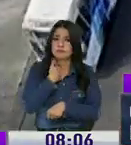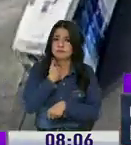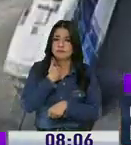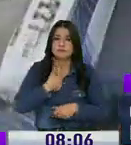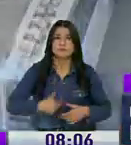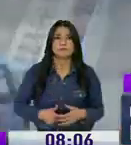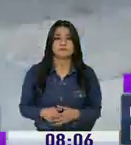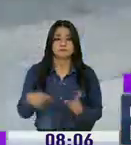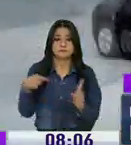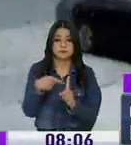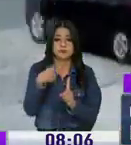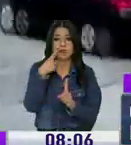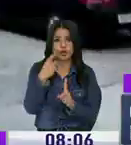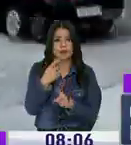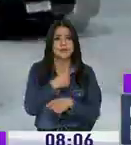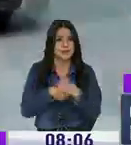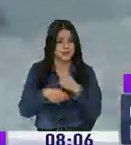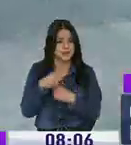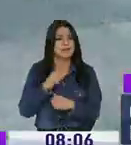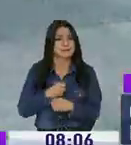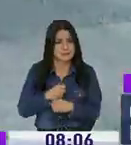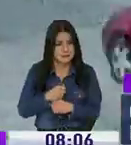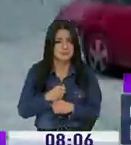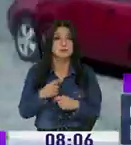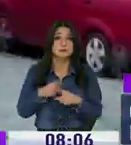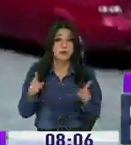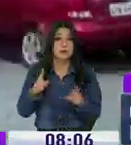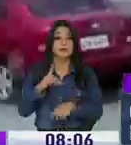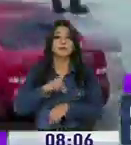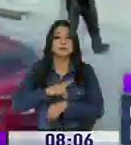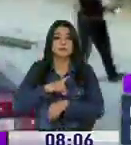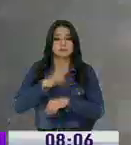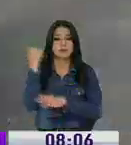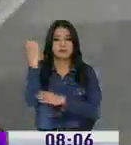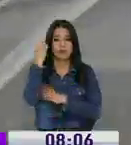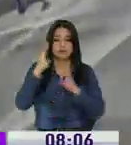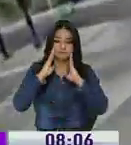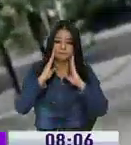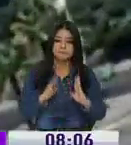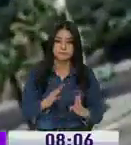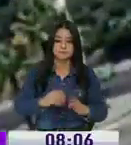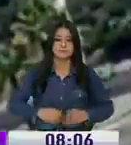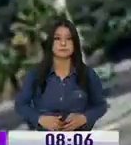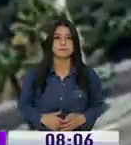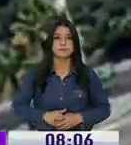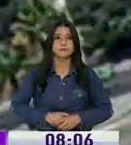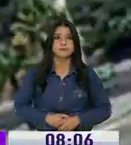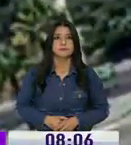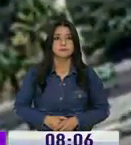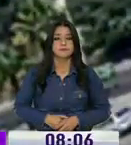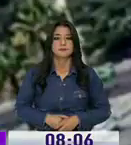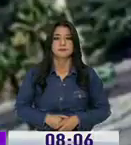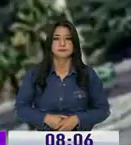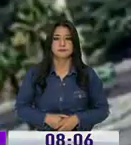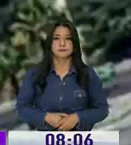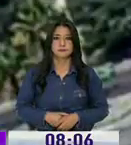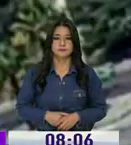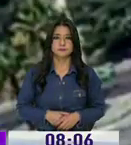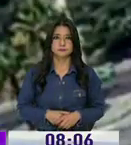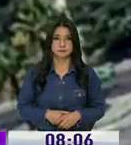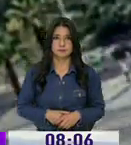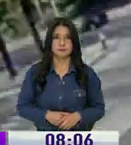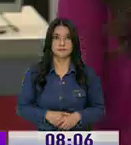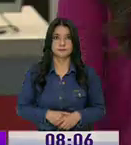El ciudadano resultó con golpes leves y fue atendido en el sitio. Informó Jorge Salazar.